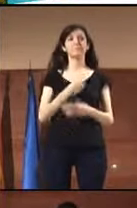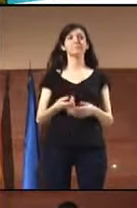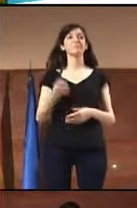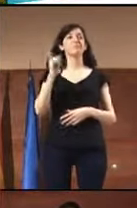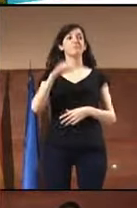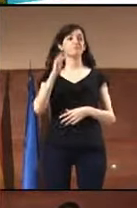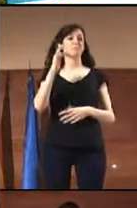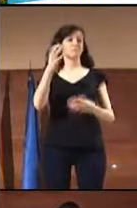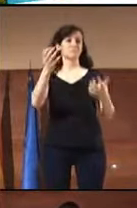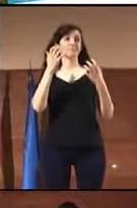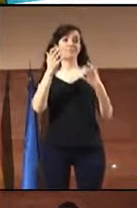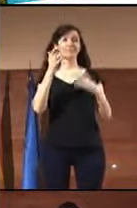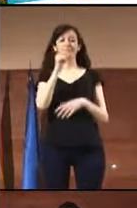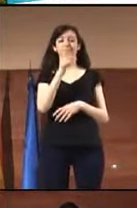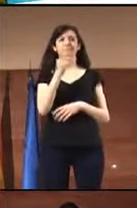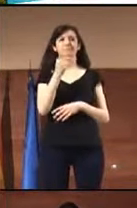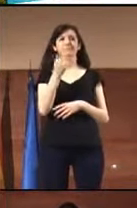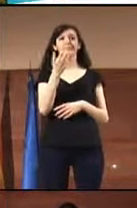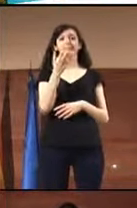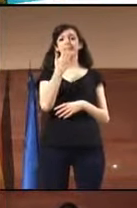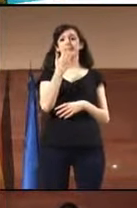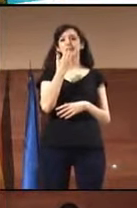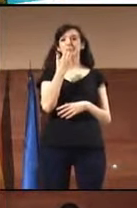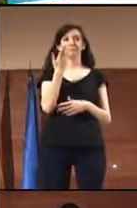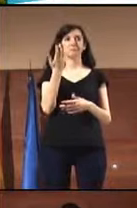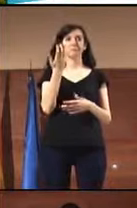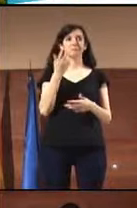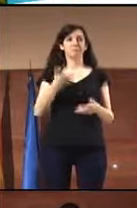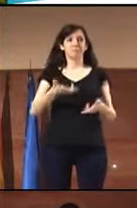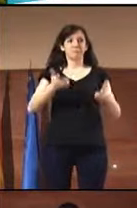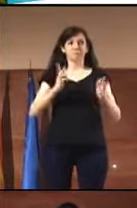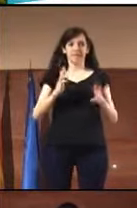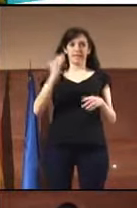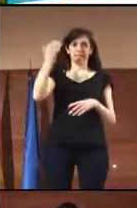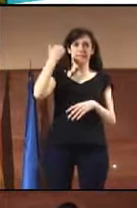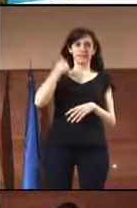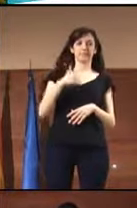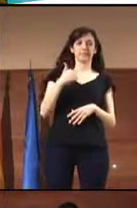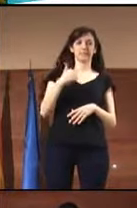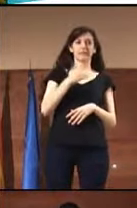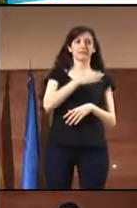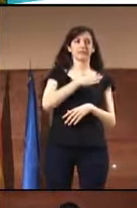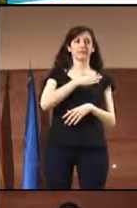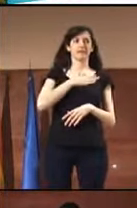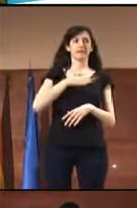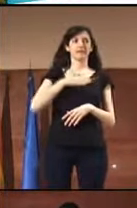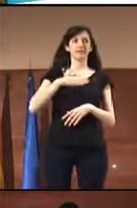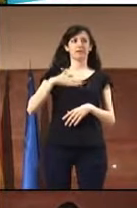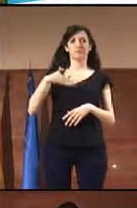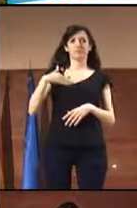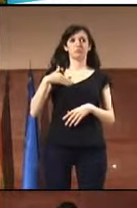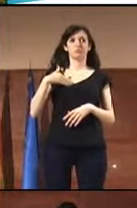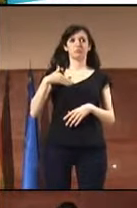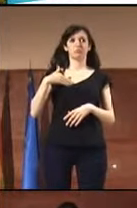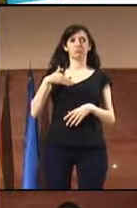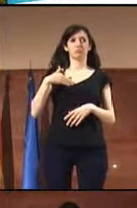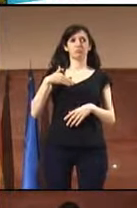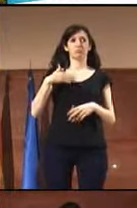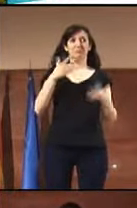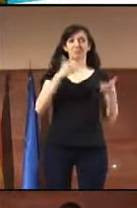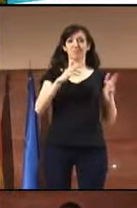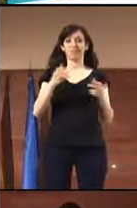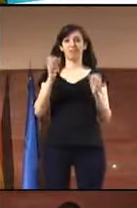este reposapiés es que si nosotros ya hemos subido a la silla y queremos tener el resto de funcionalidades como cualquier otra silla,